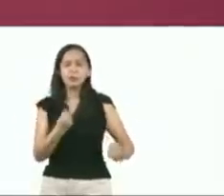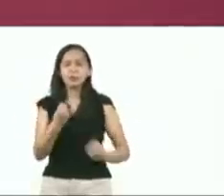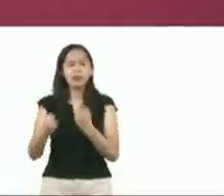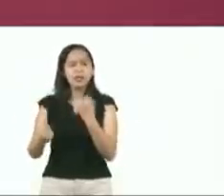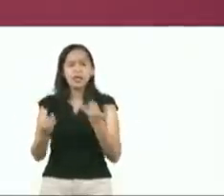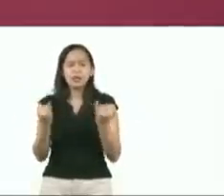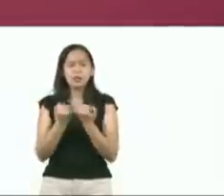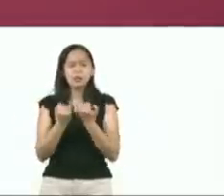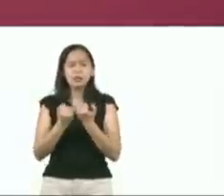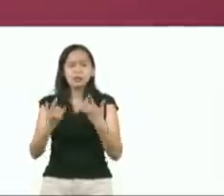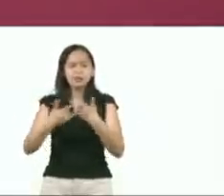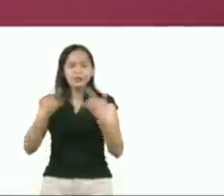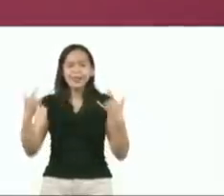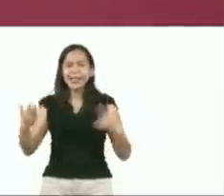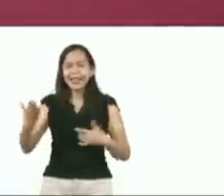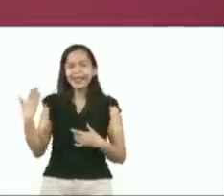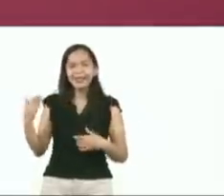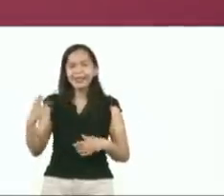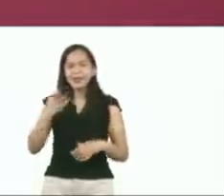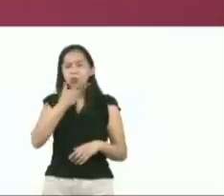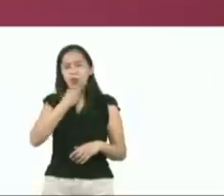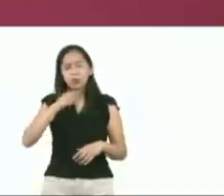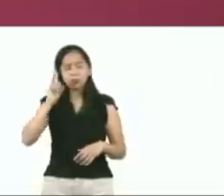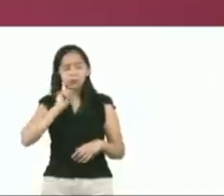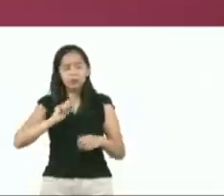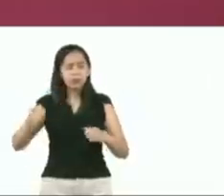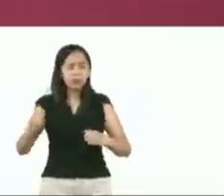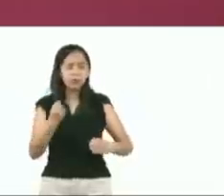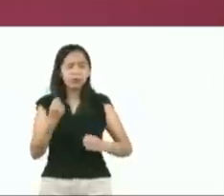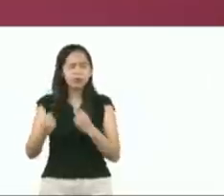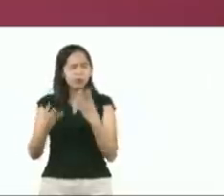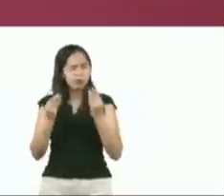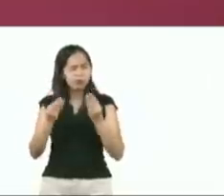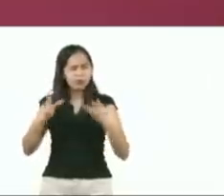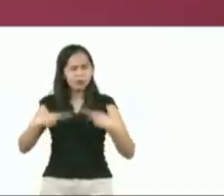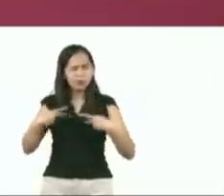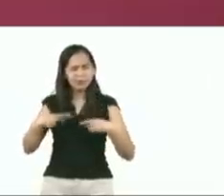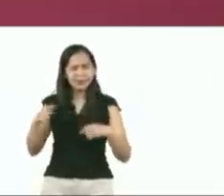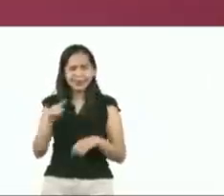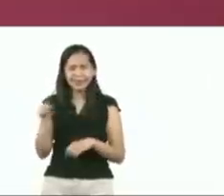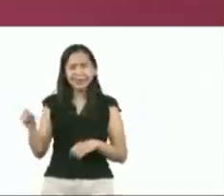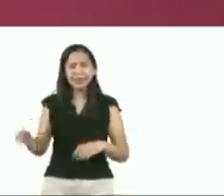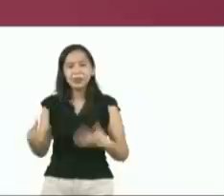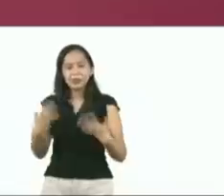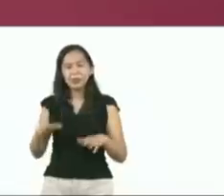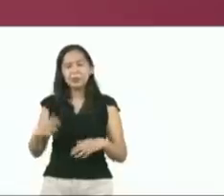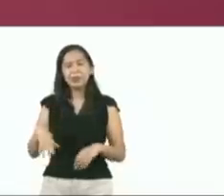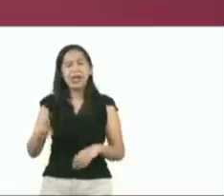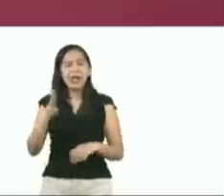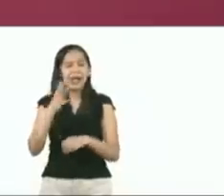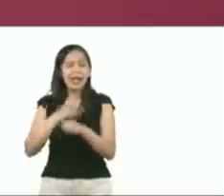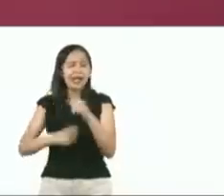grandes peleadores, 70, una gama impresionante, los 80, 90.